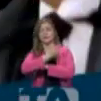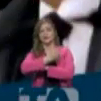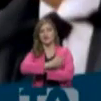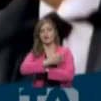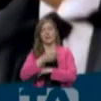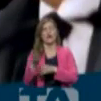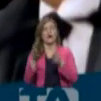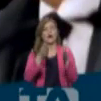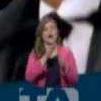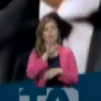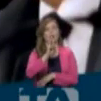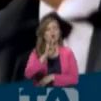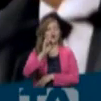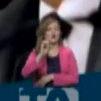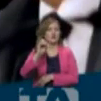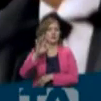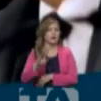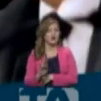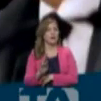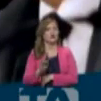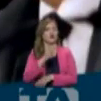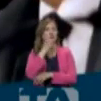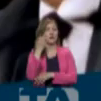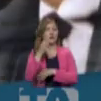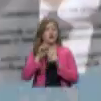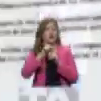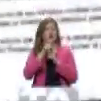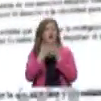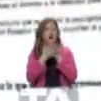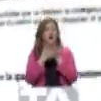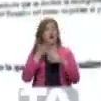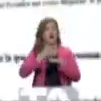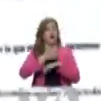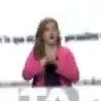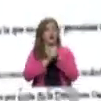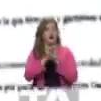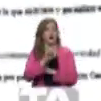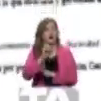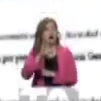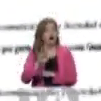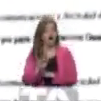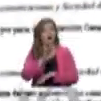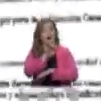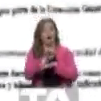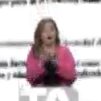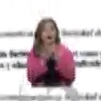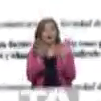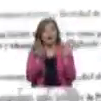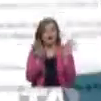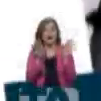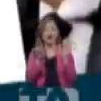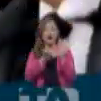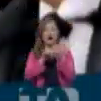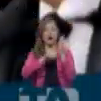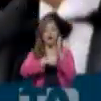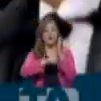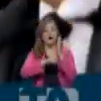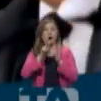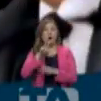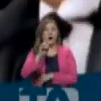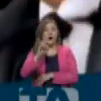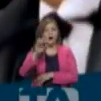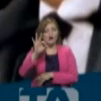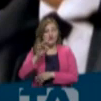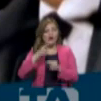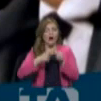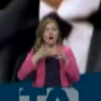el 2007 se decretó estado de excepción en el sistema carcelario. En el 2008 en la Dirección General del Registro Civil. En el 2009 en